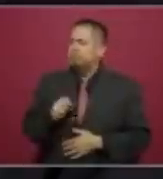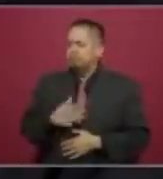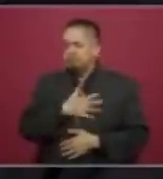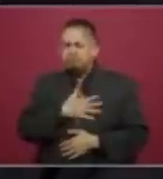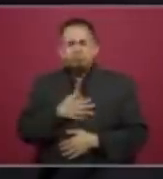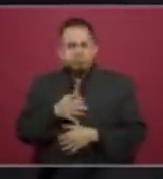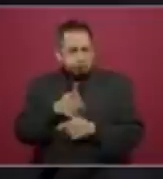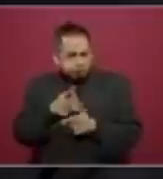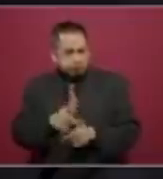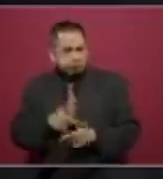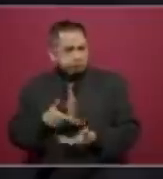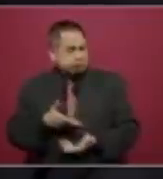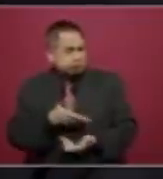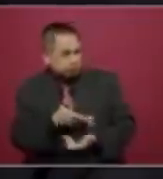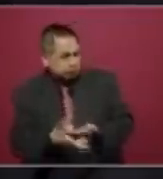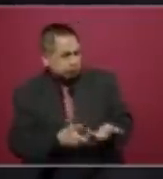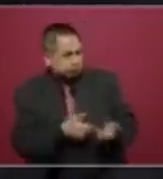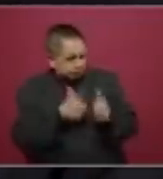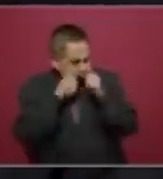es